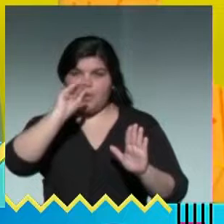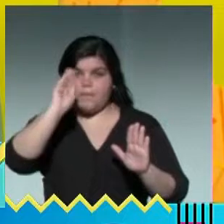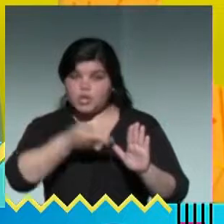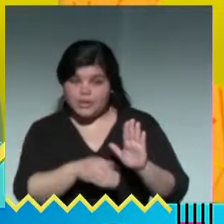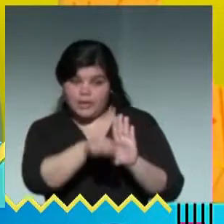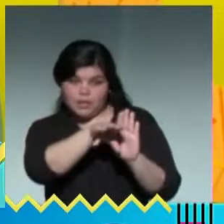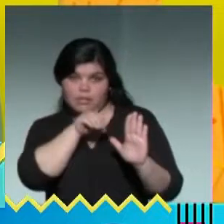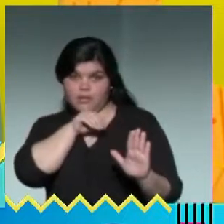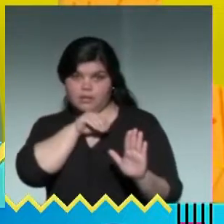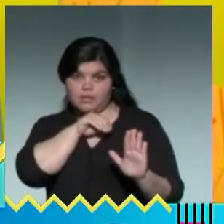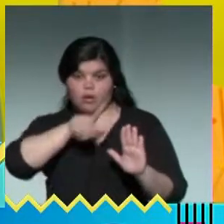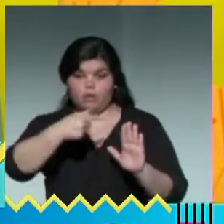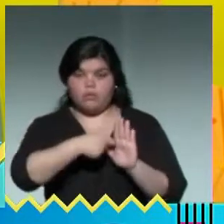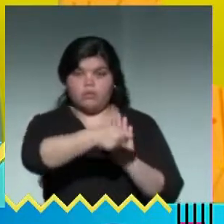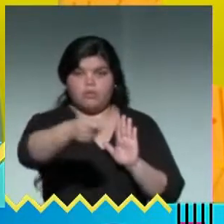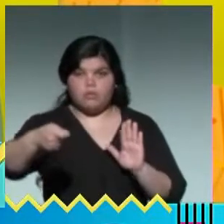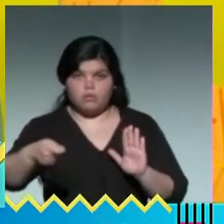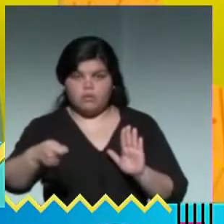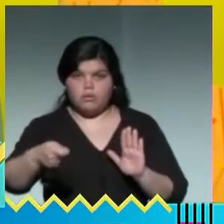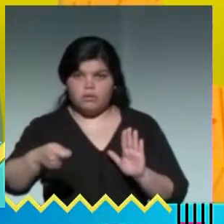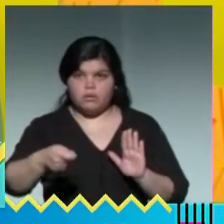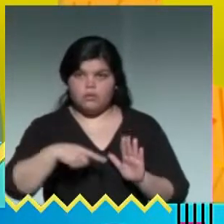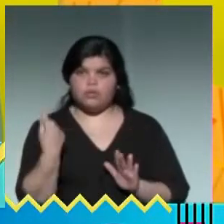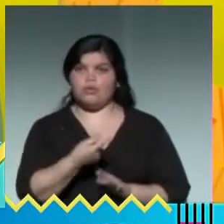que esa evasión impositiva,